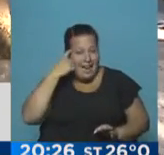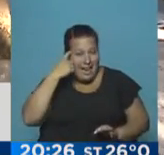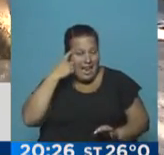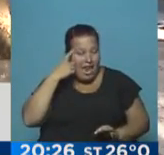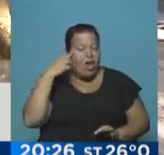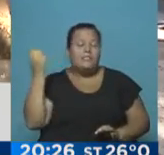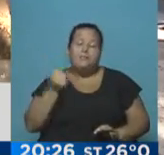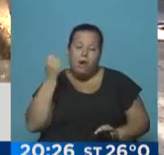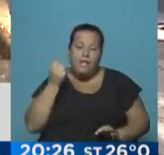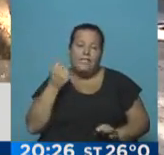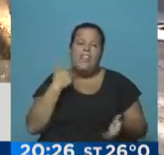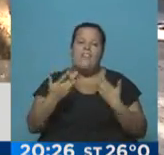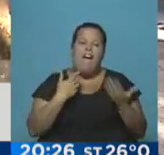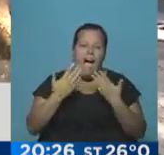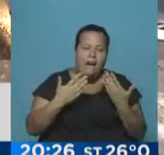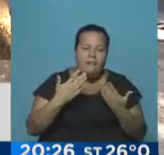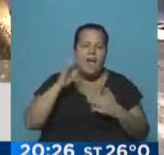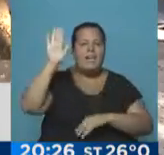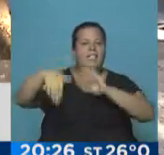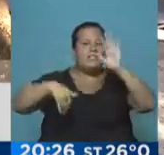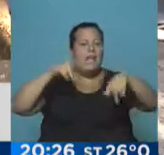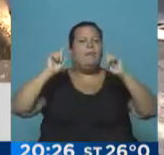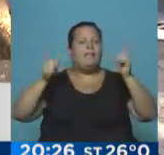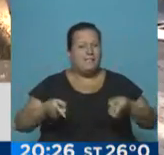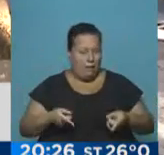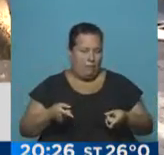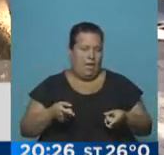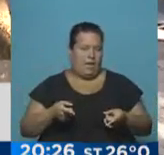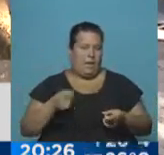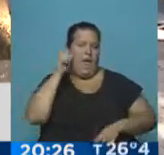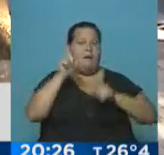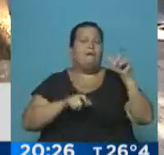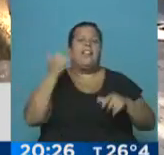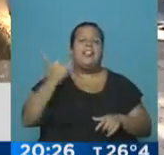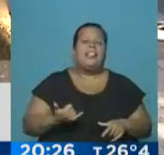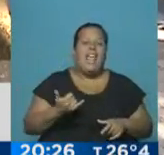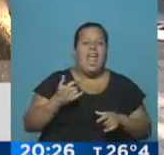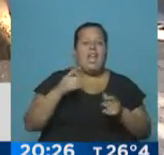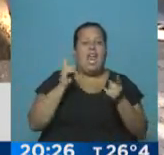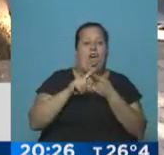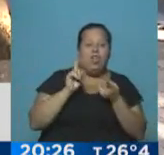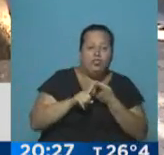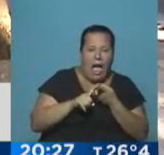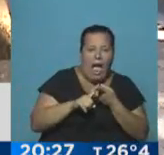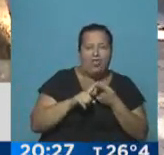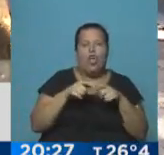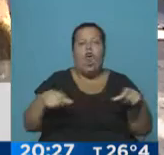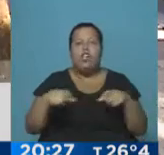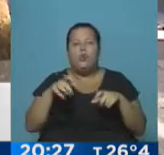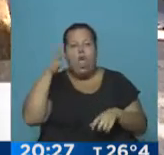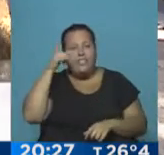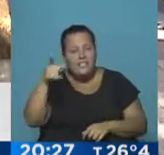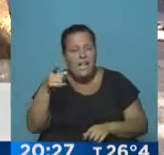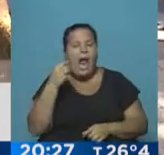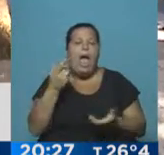sería oportuno es que se hablara y que se convocara también a la persona que tiene ciertos contactos con los bonistas